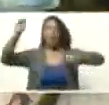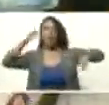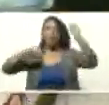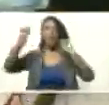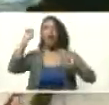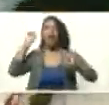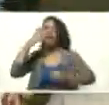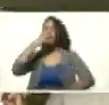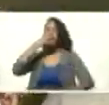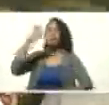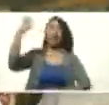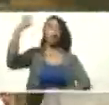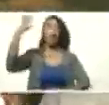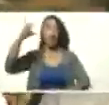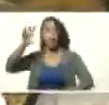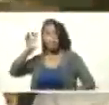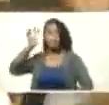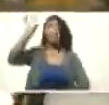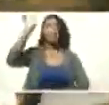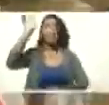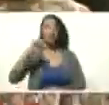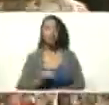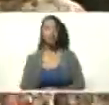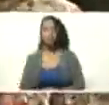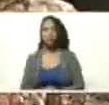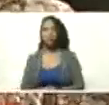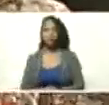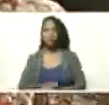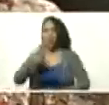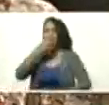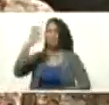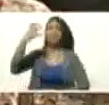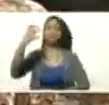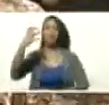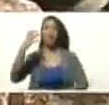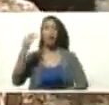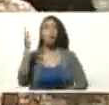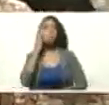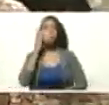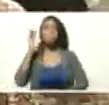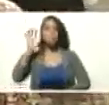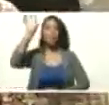y gritamos patria, y gritamos matria también.